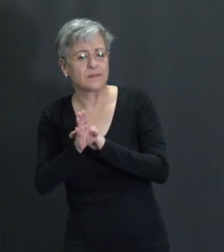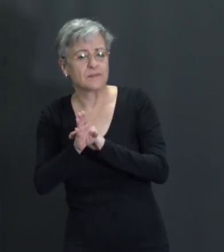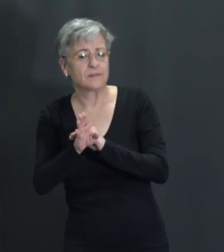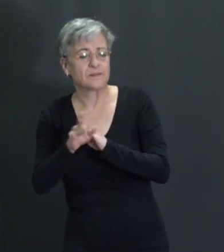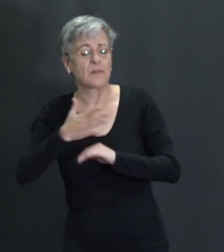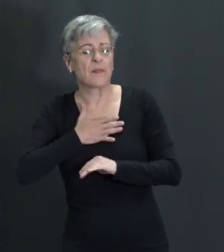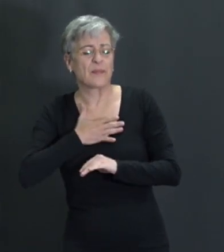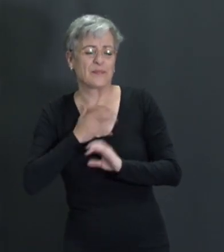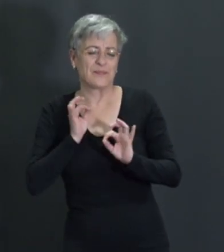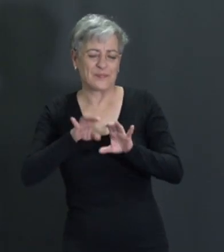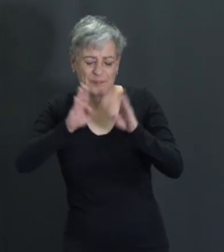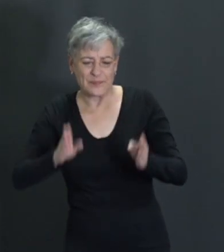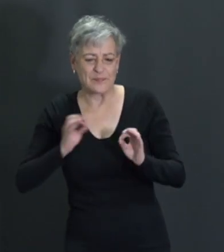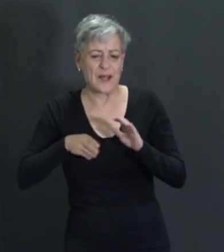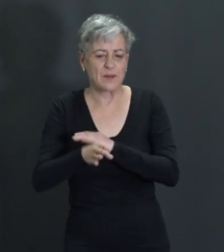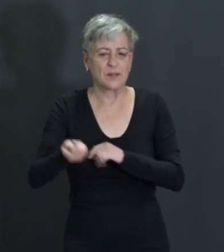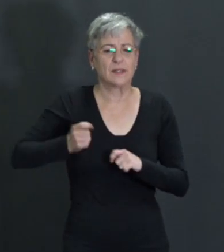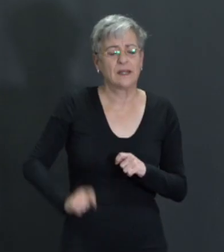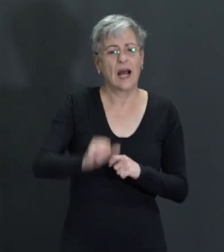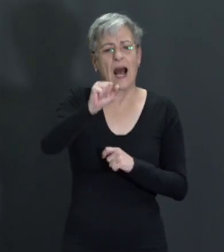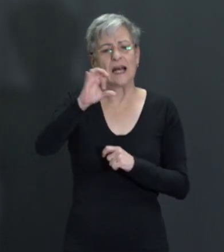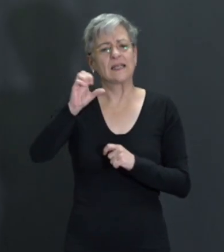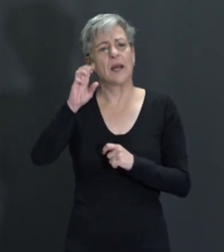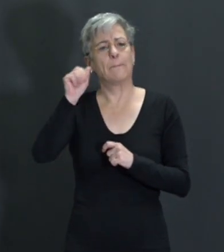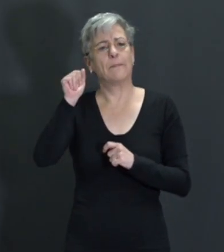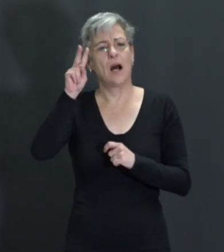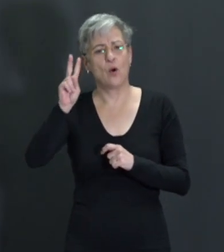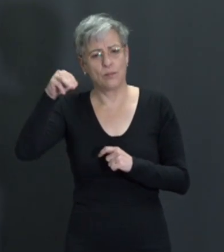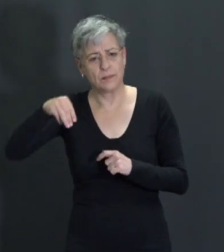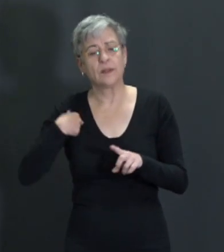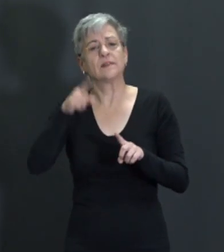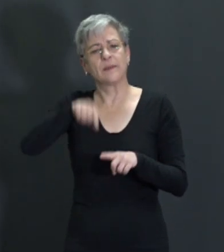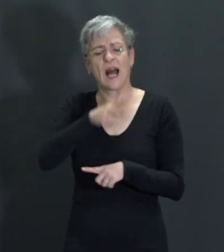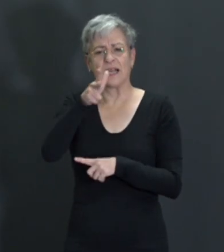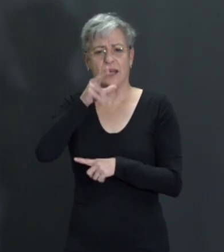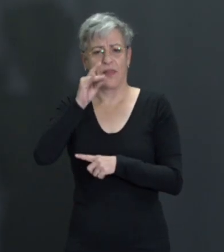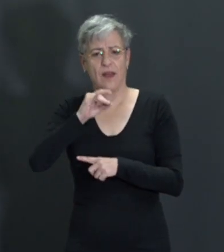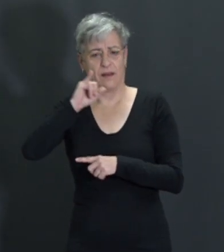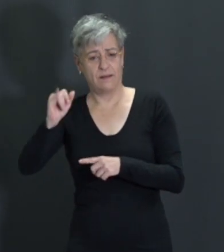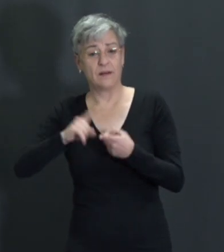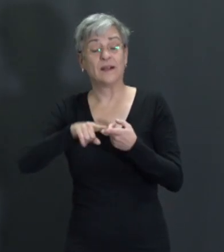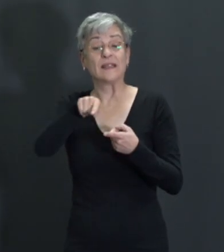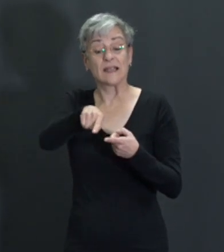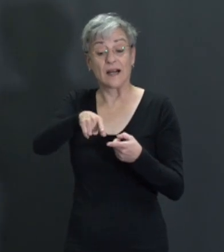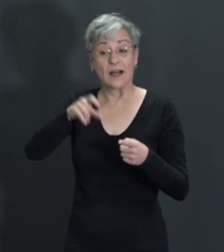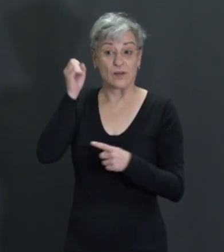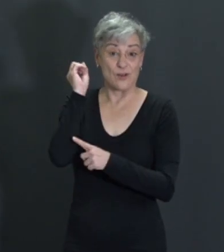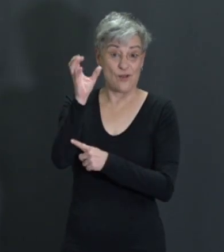de los profesionales de ASEPAU, de UNE y de Accessible.eu. Estas jornadas llegan